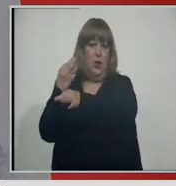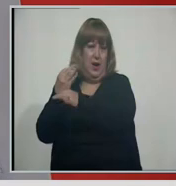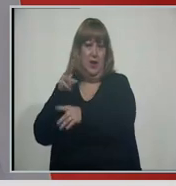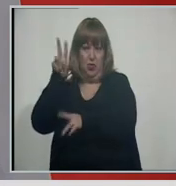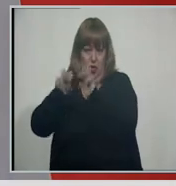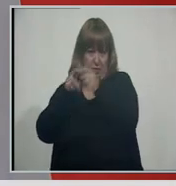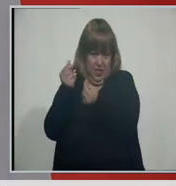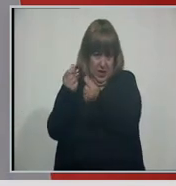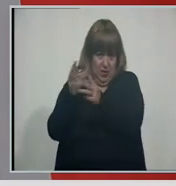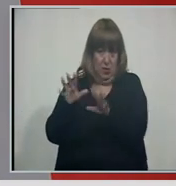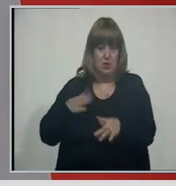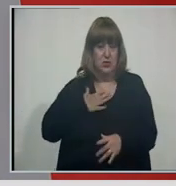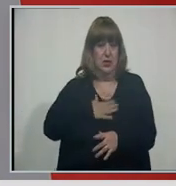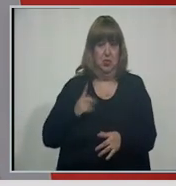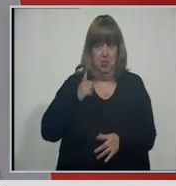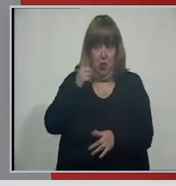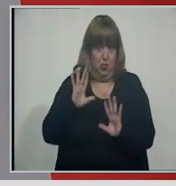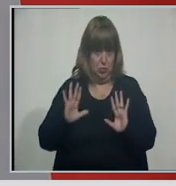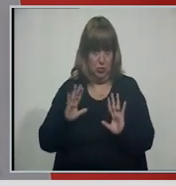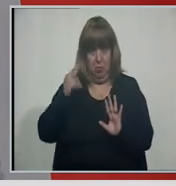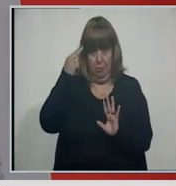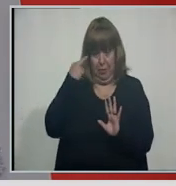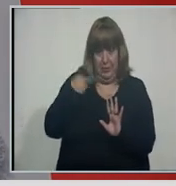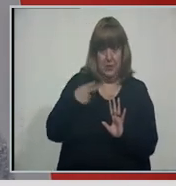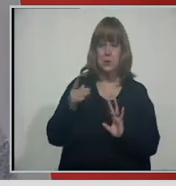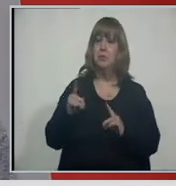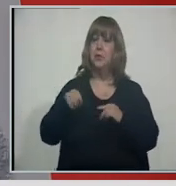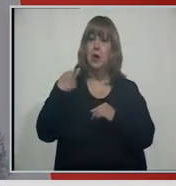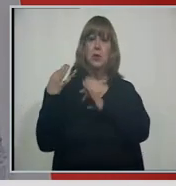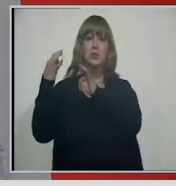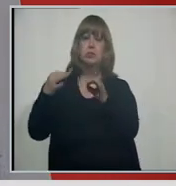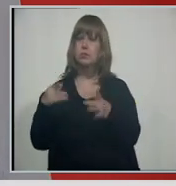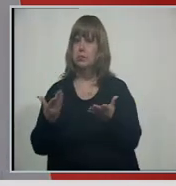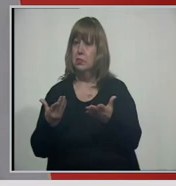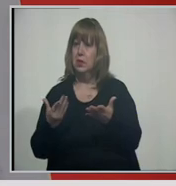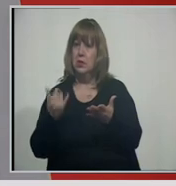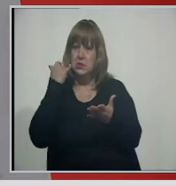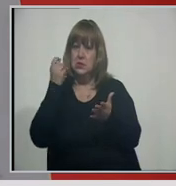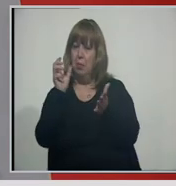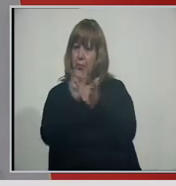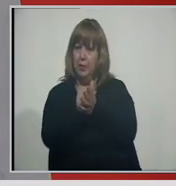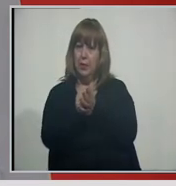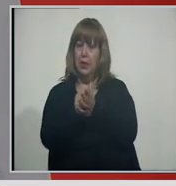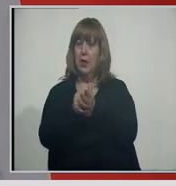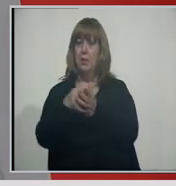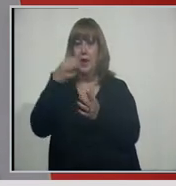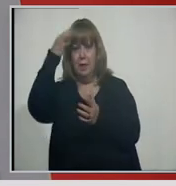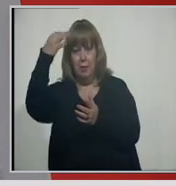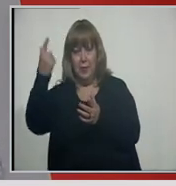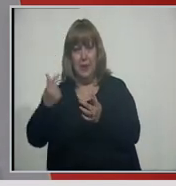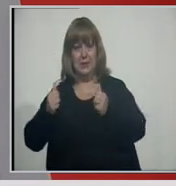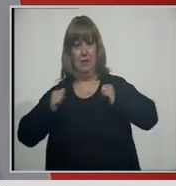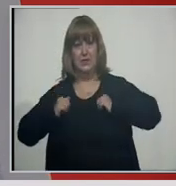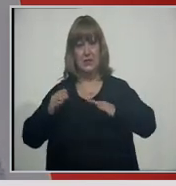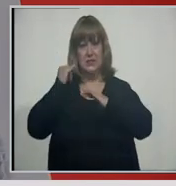pues es un orgullo que dan mis obras y de pronto me entero cuando ya venía acá que han tomado ediciones van a la independencia han sacado un afiche